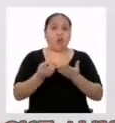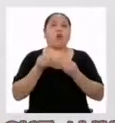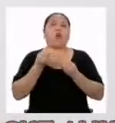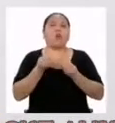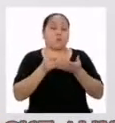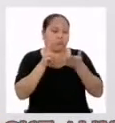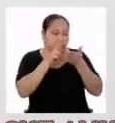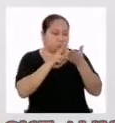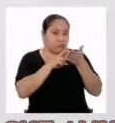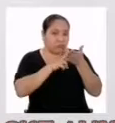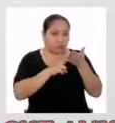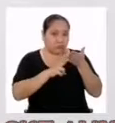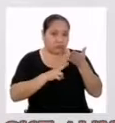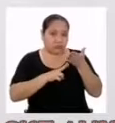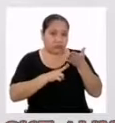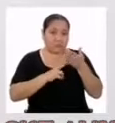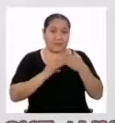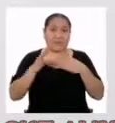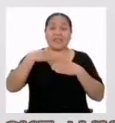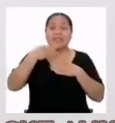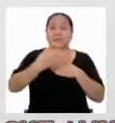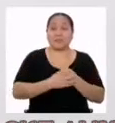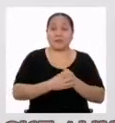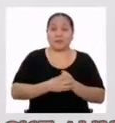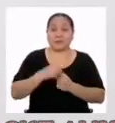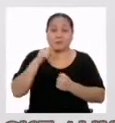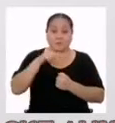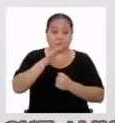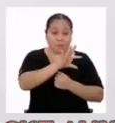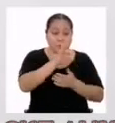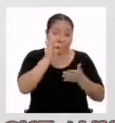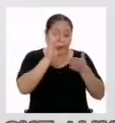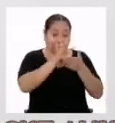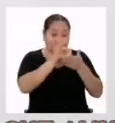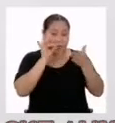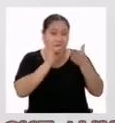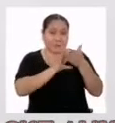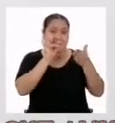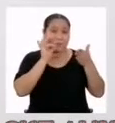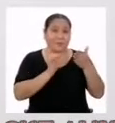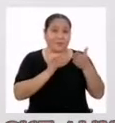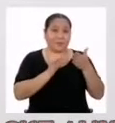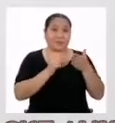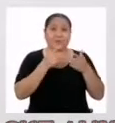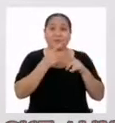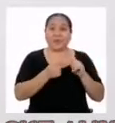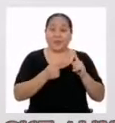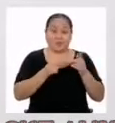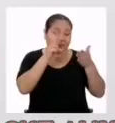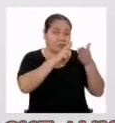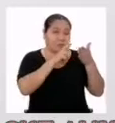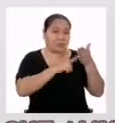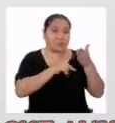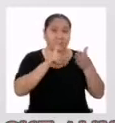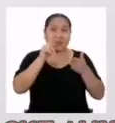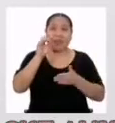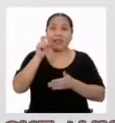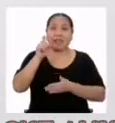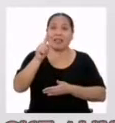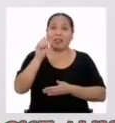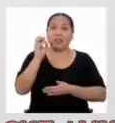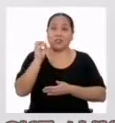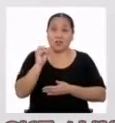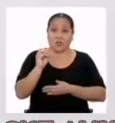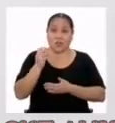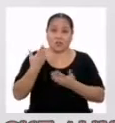lectura explorativa. Y luego de que identificábamos que estábamos frente a un texto que era acorde con